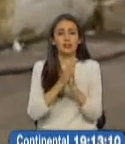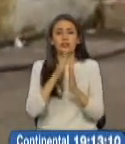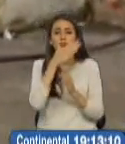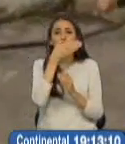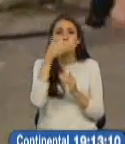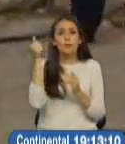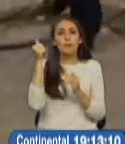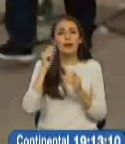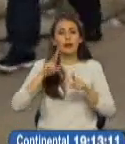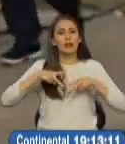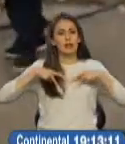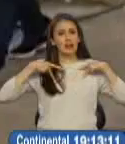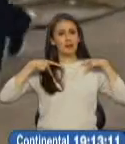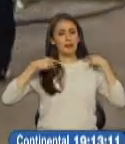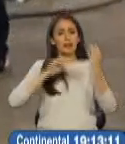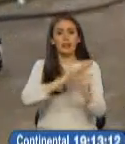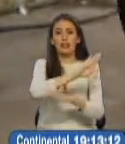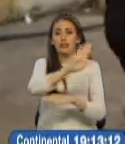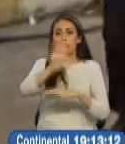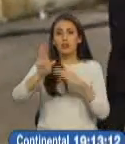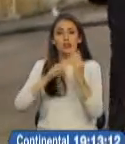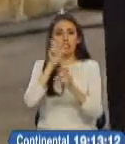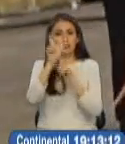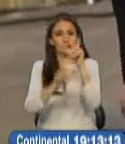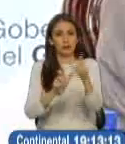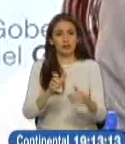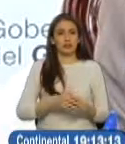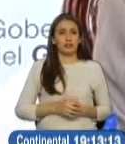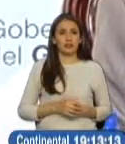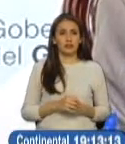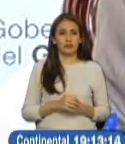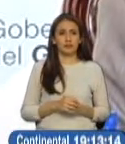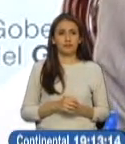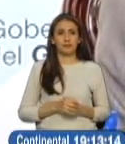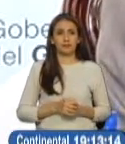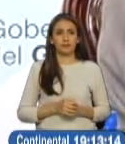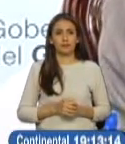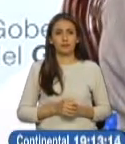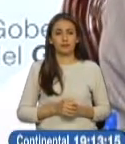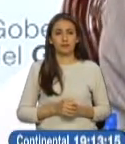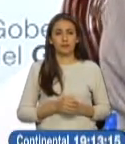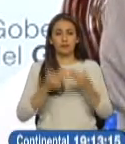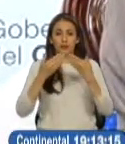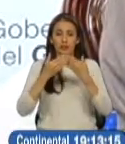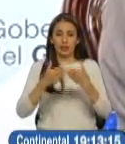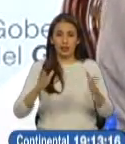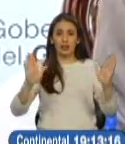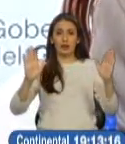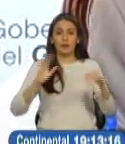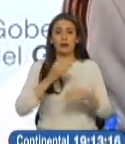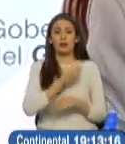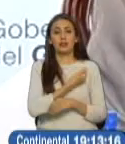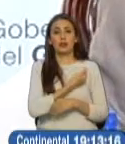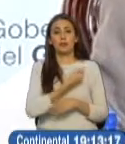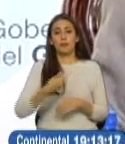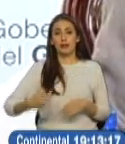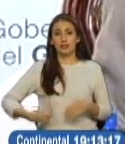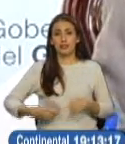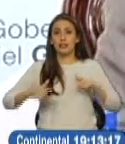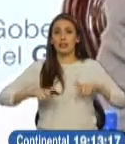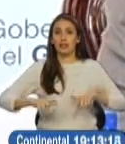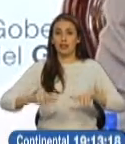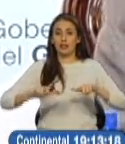mejorar la calidad de vida de los ciudadanos. Esa es la apertura que ha dado el señor presidente de la República, de